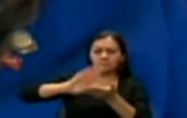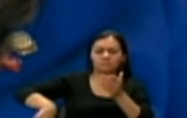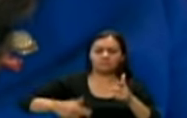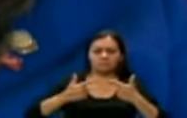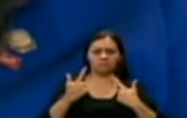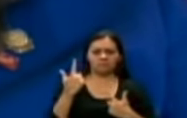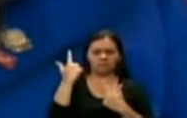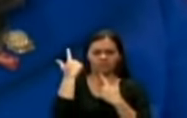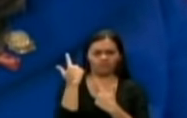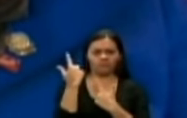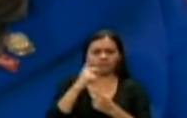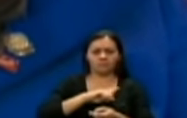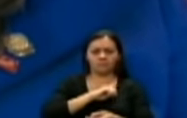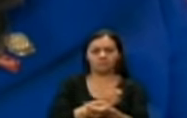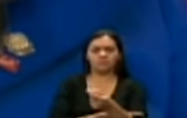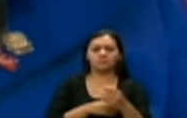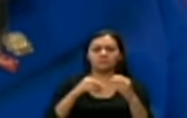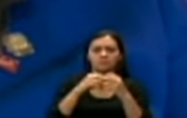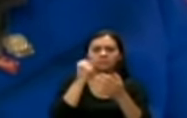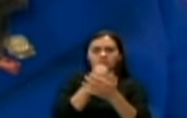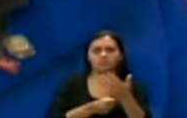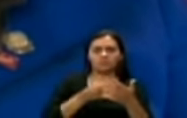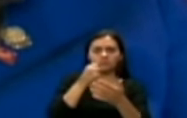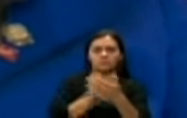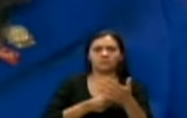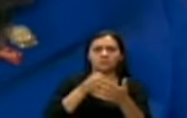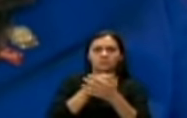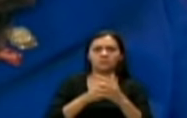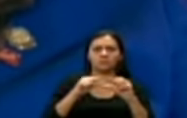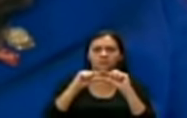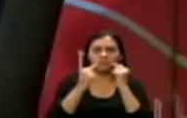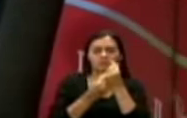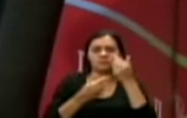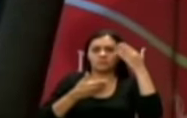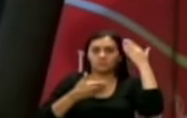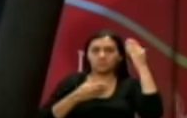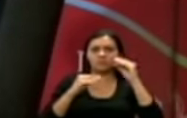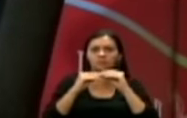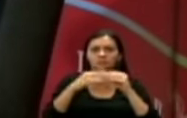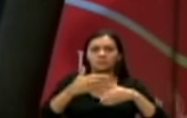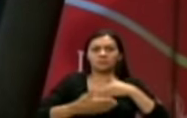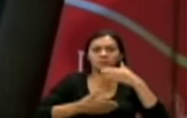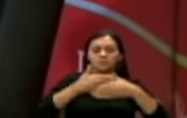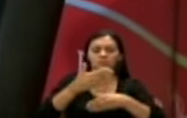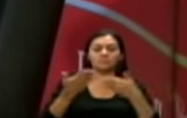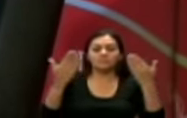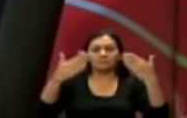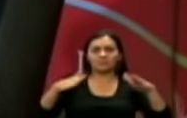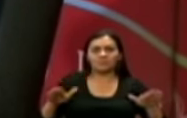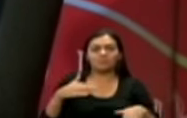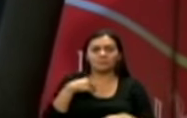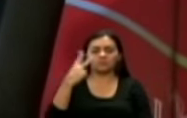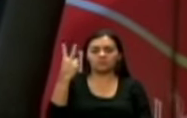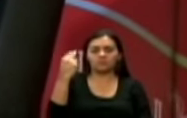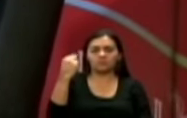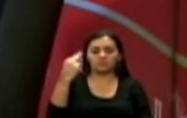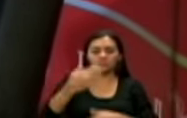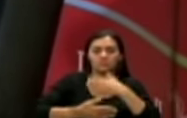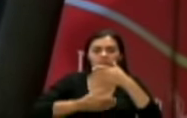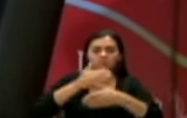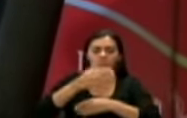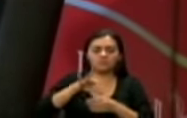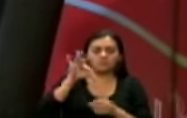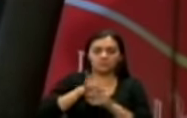nosotros luchando ya como partido político. Hemos avanzado, prácticamente hemos hecho 12 procesos electorales